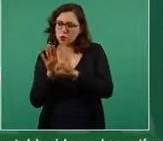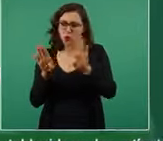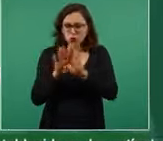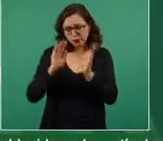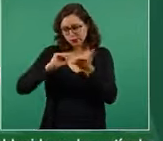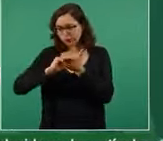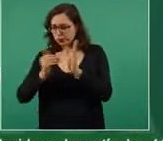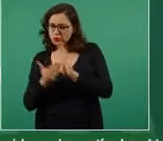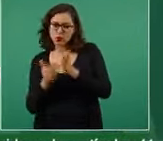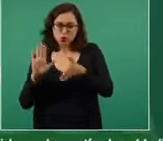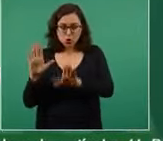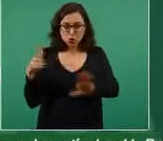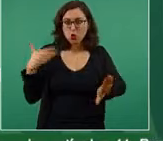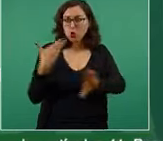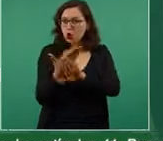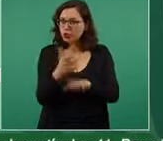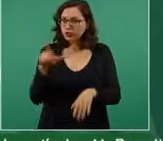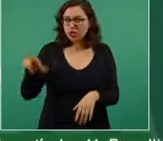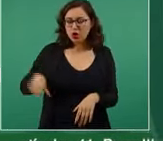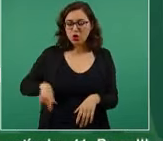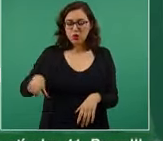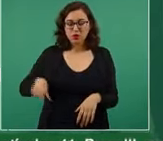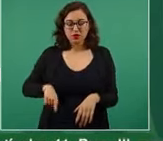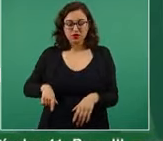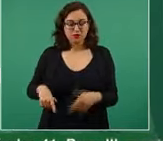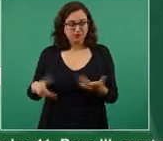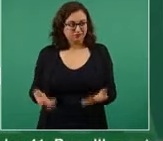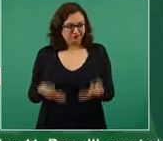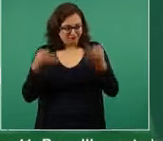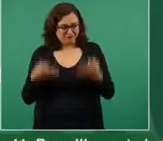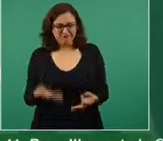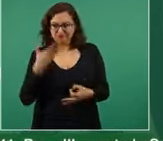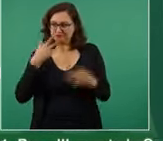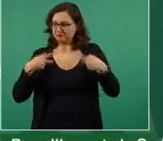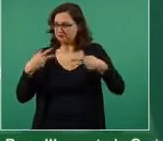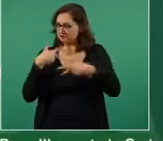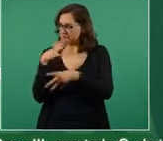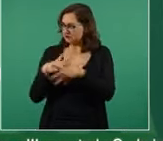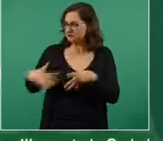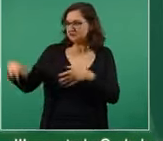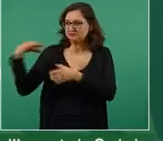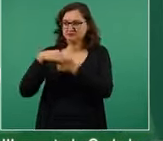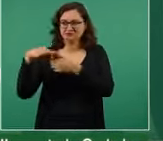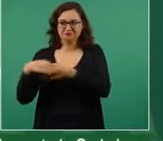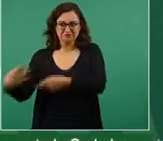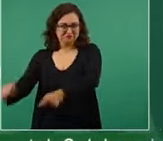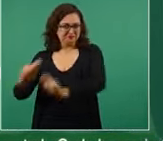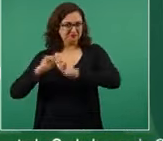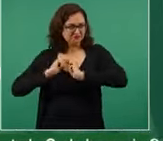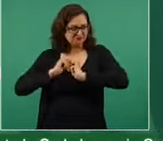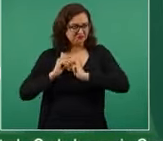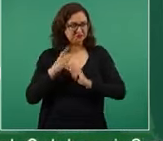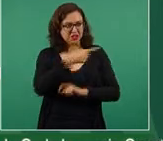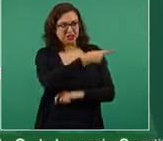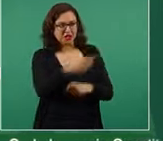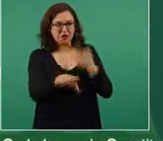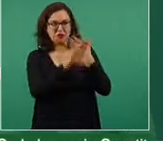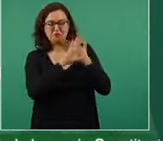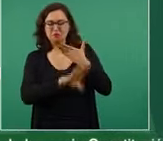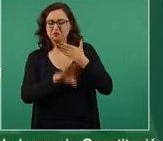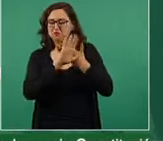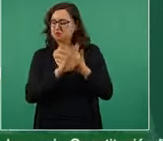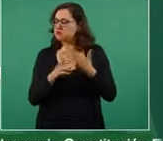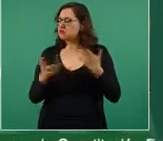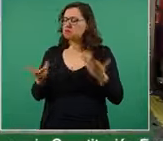en contra del gobierno legal legítimamente constituido, no pueden. ¿Y la calificación